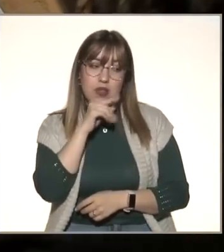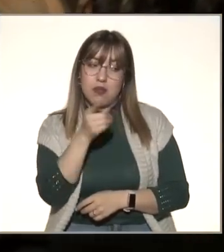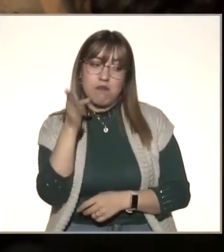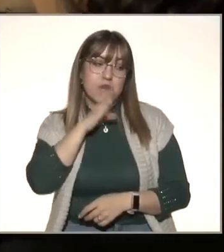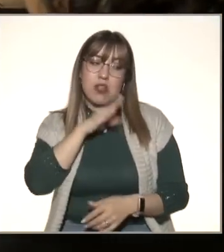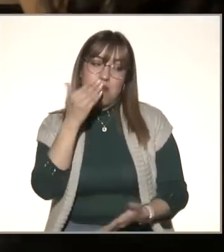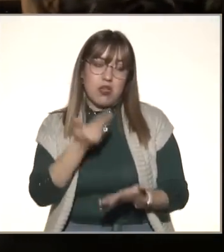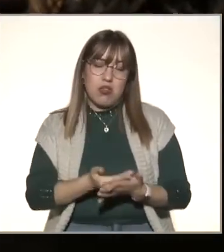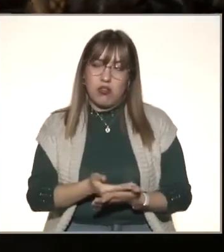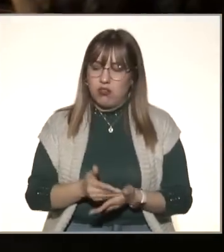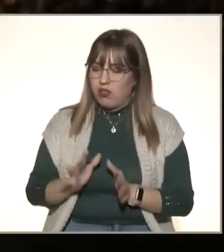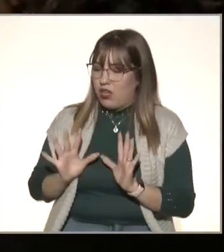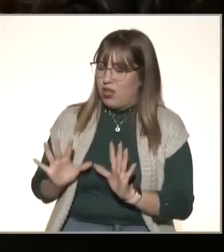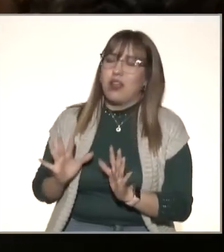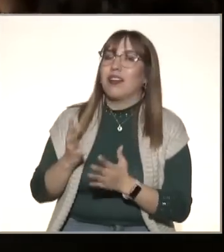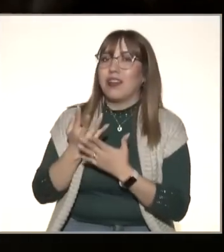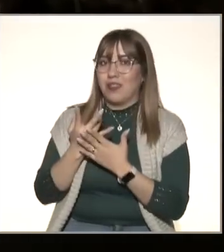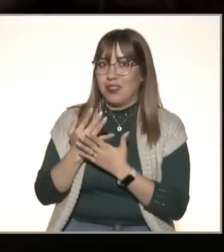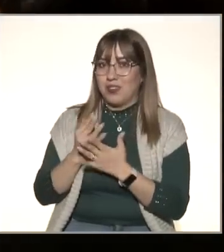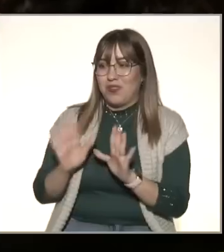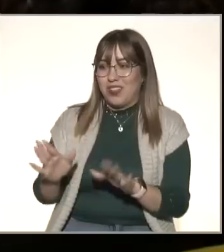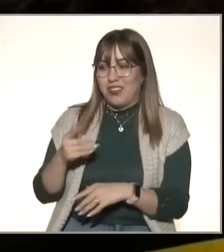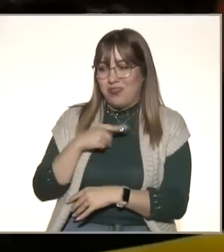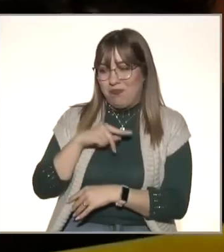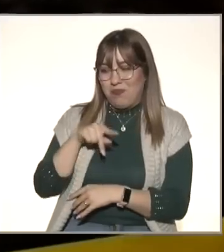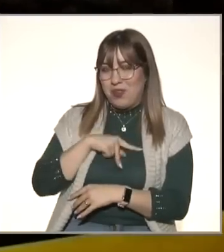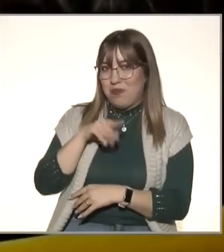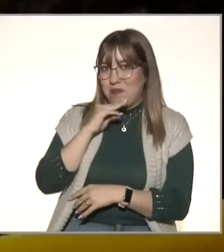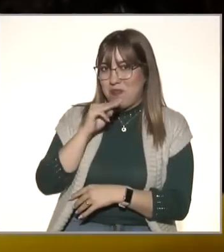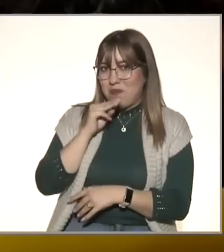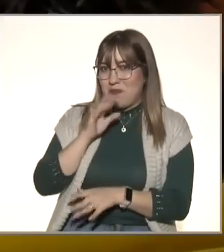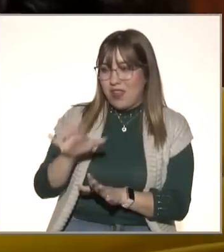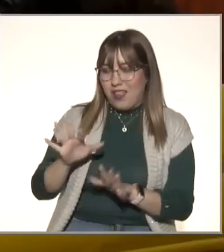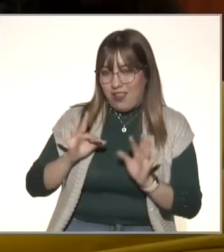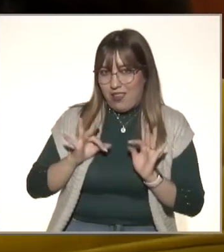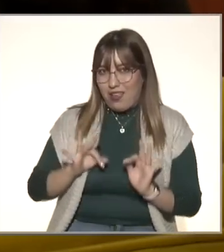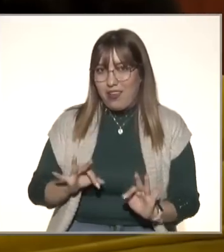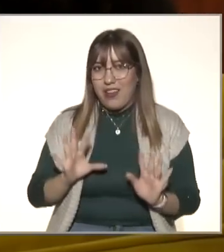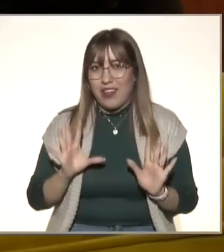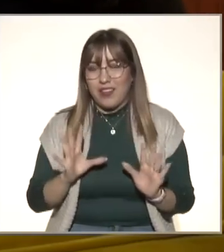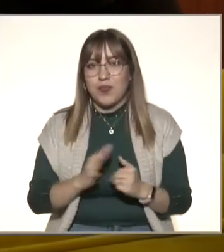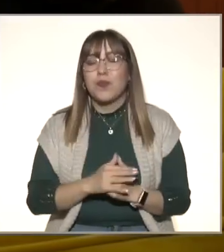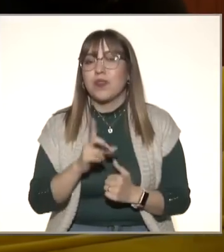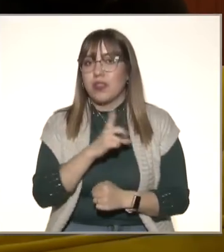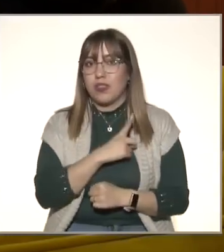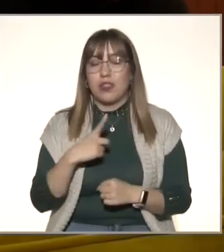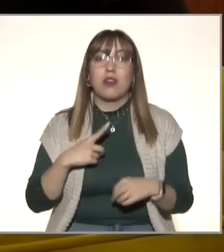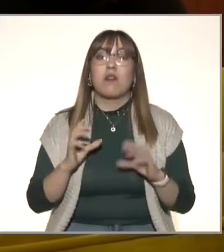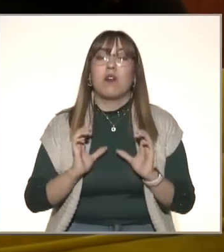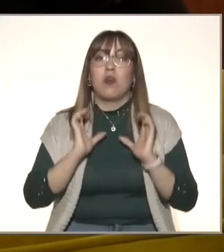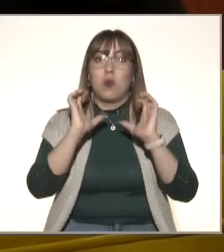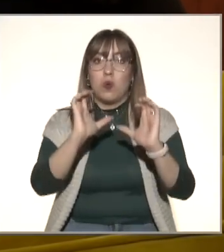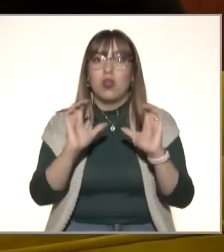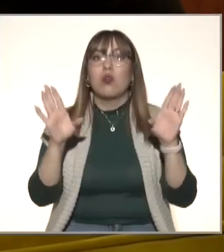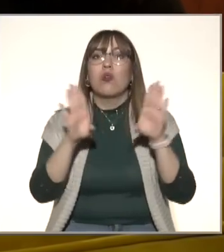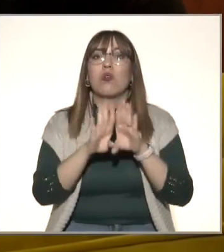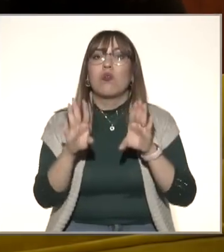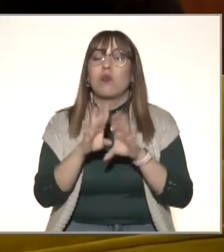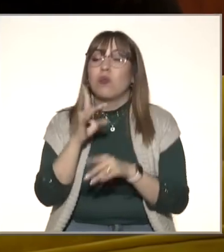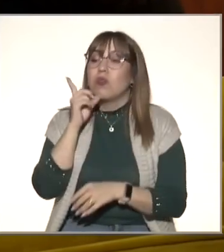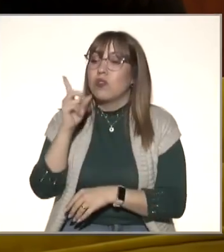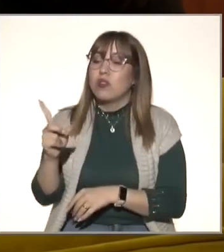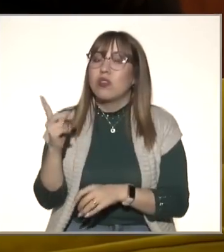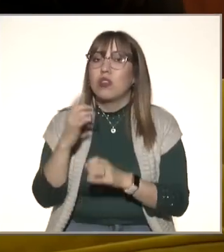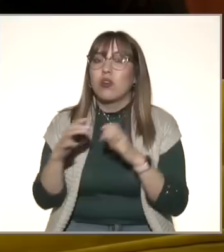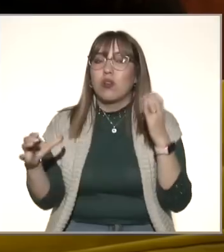ver, espérate, ¿no? Espérate, es mi mamá, ¿no? Claro. Entonces yo creo que hay que tener cuidado en la manera en que decimos las cosas,